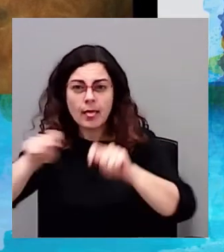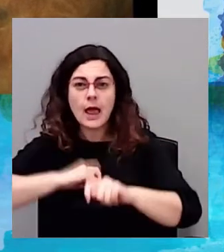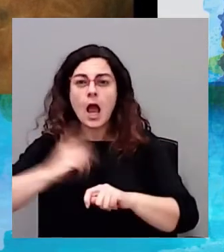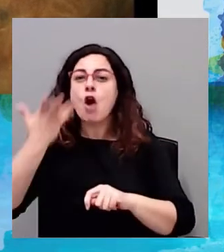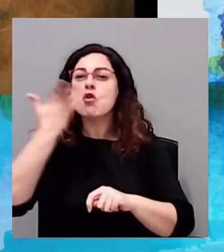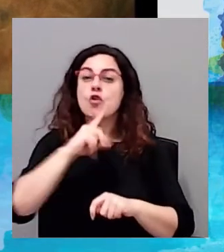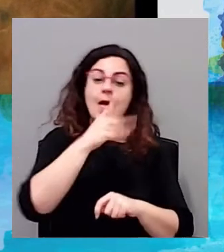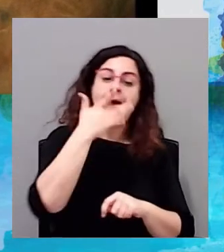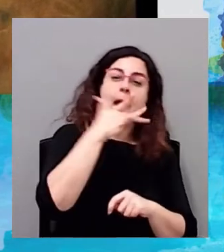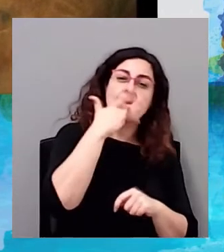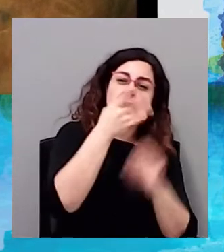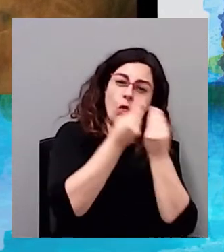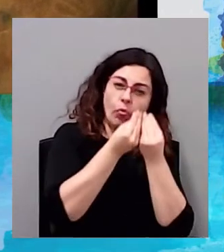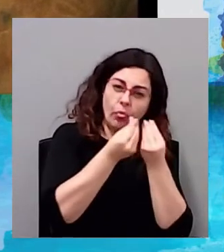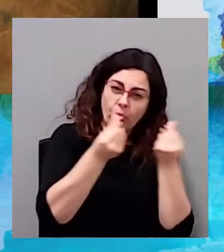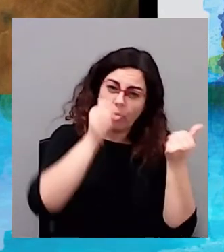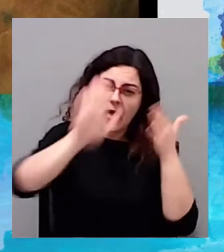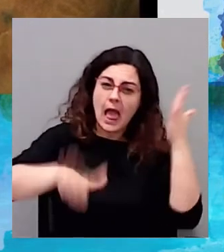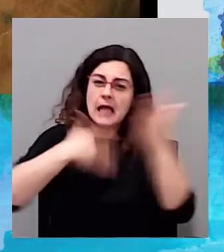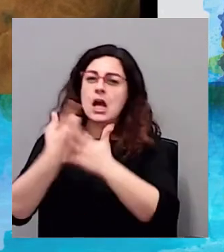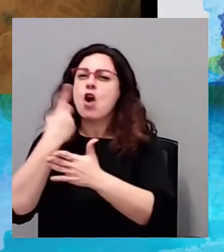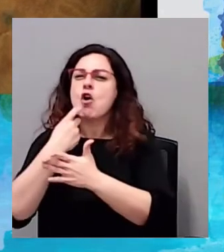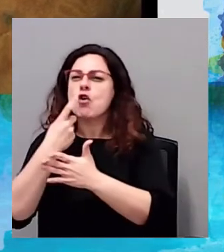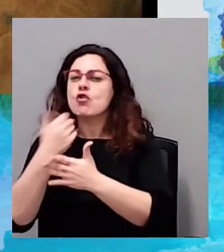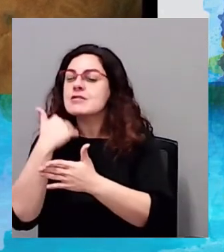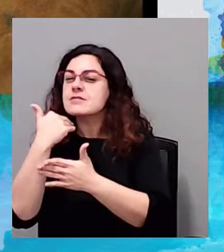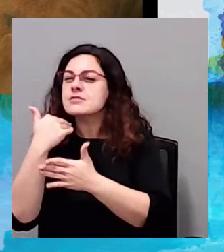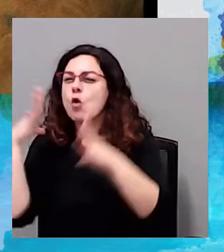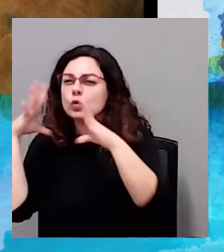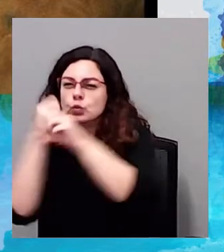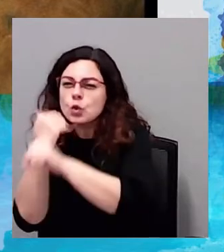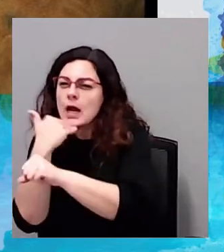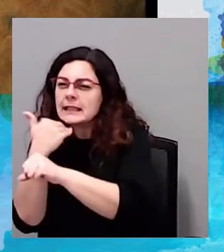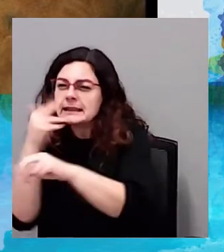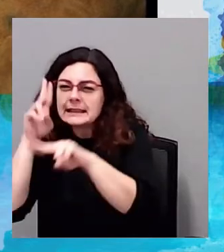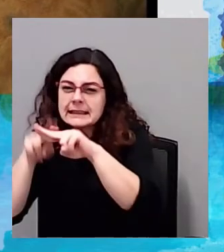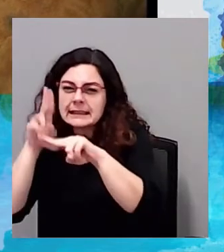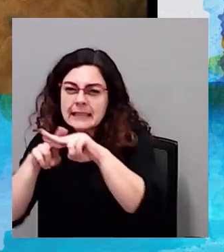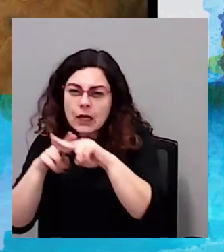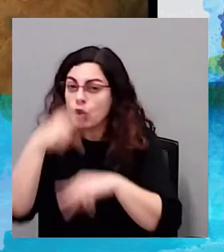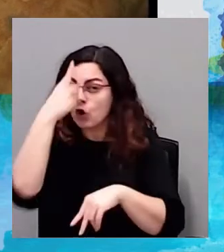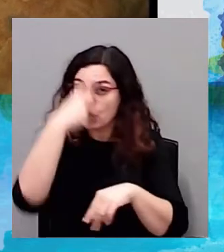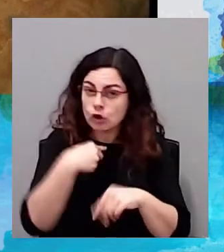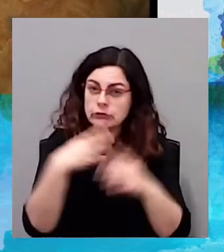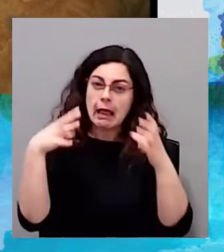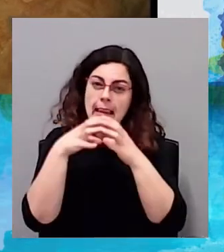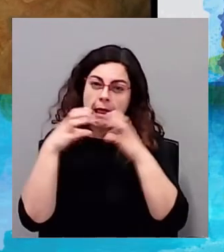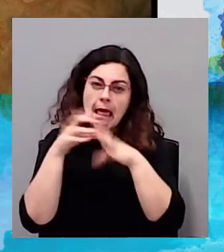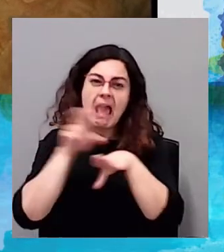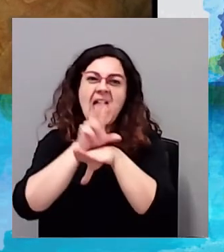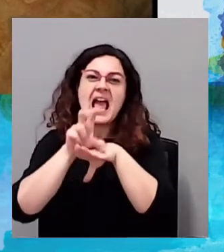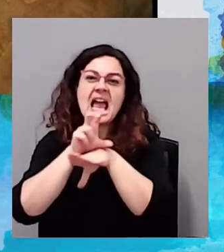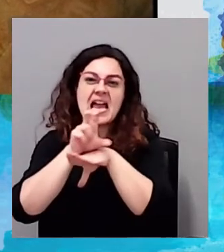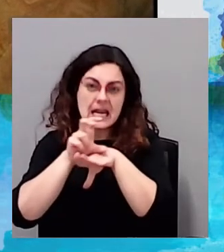amarillo apagado hasta el rojo oscuro casi negro, pasando por el rosa, el naranja y el grisáceo de las zonas